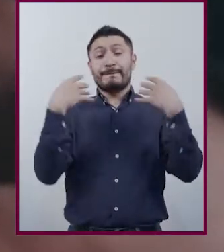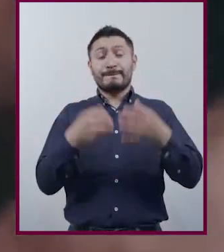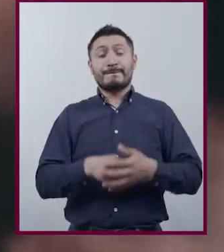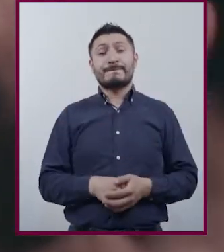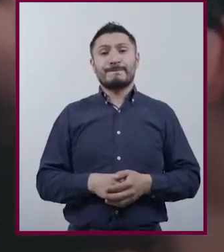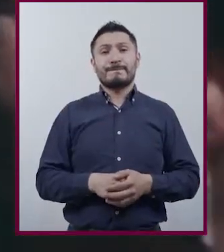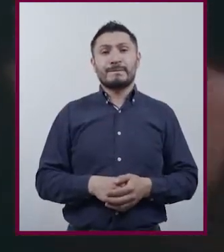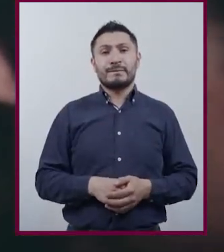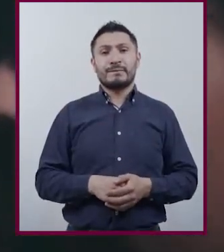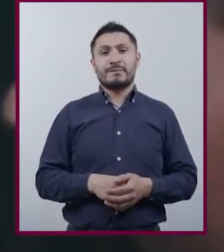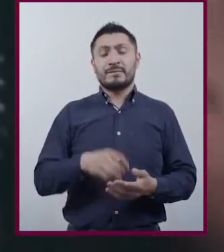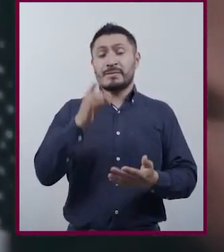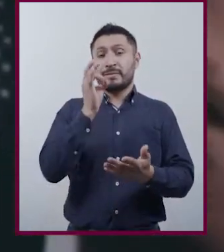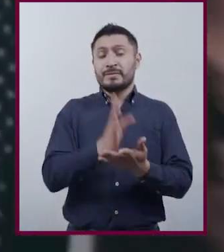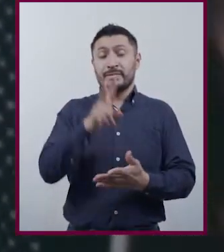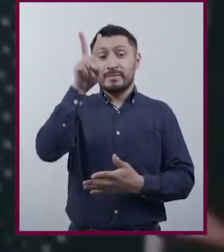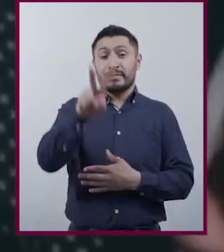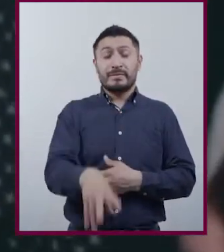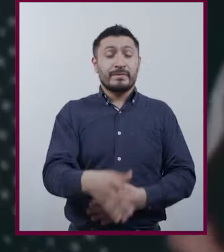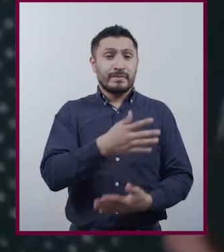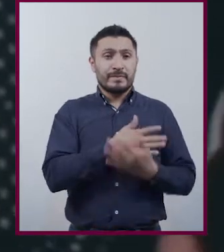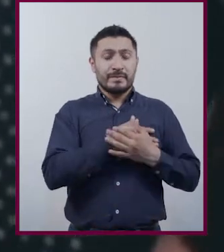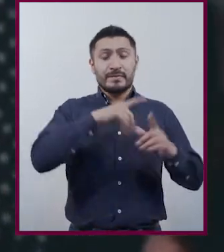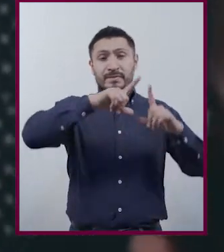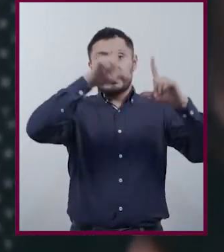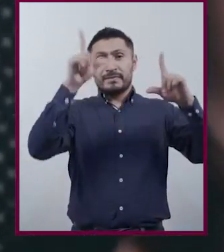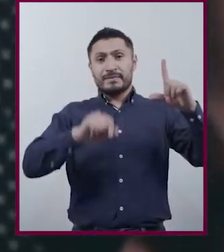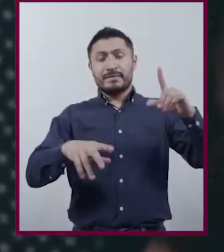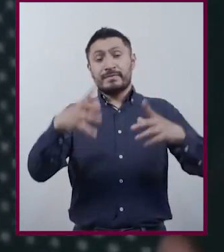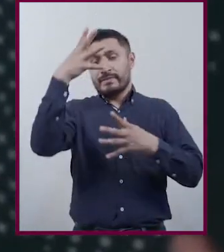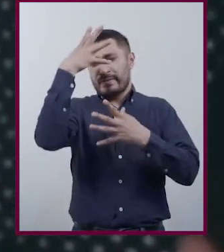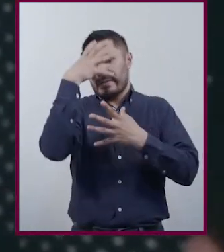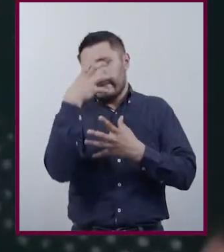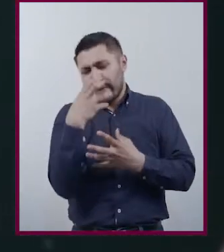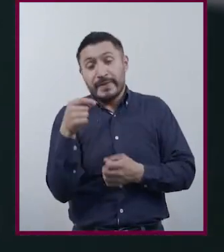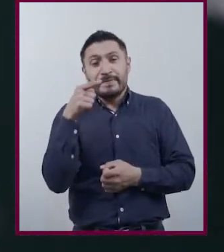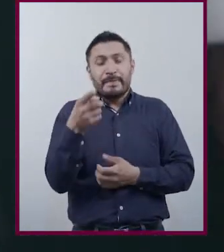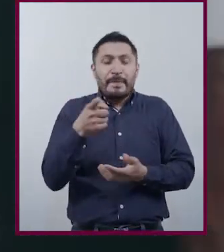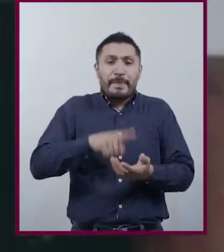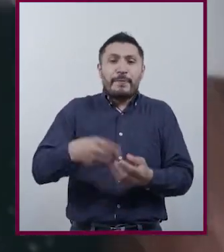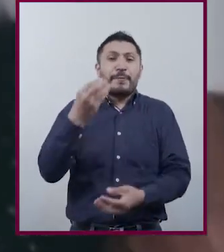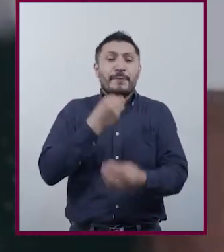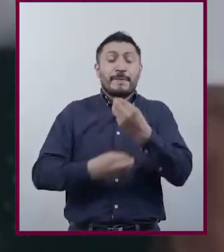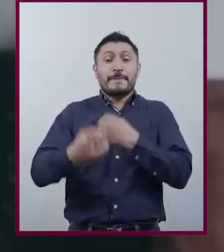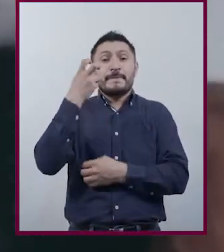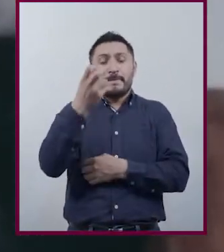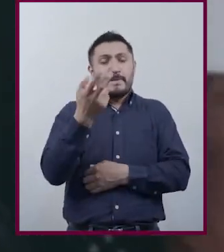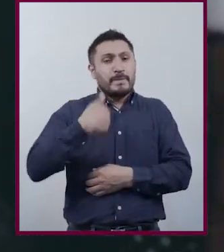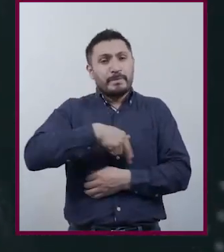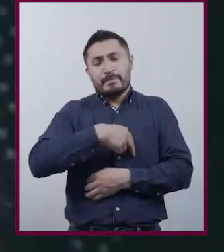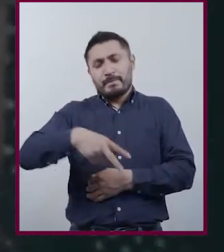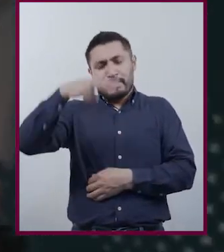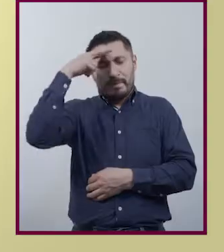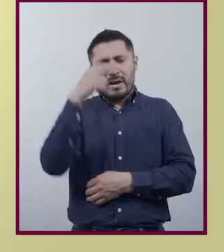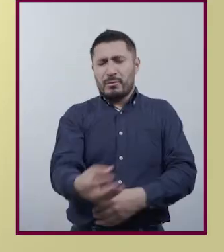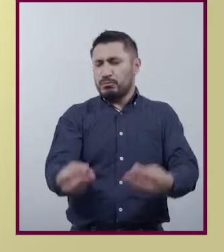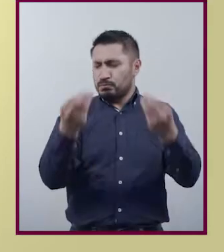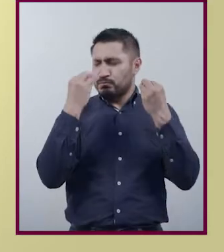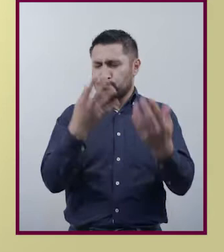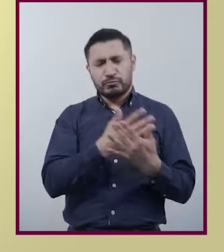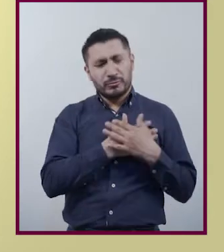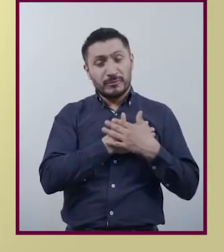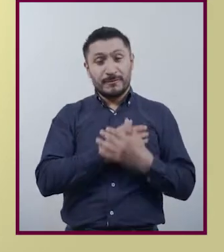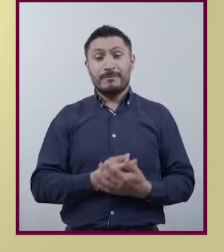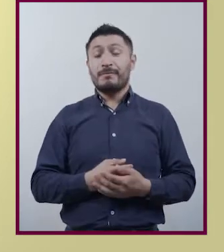el único verdadero amor a la patria era la nostalgia de la comida. Yo creo que en ese sentido somos los mexicanos muy patriotas. En